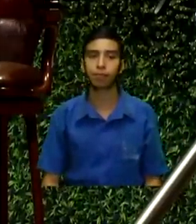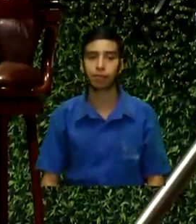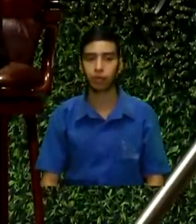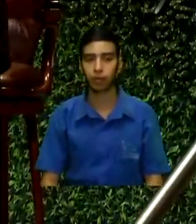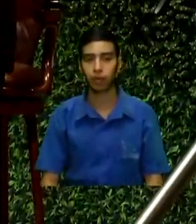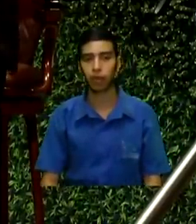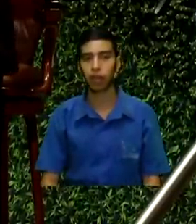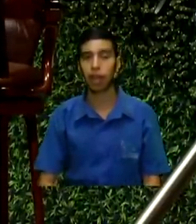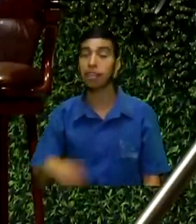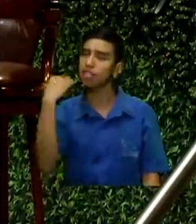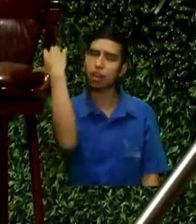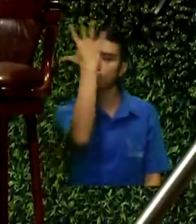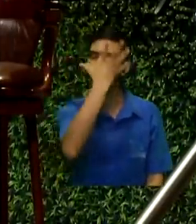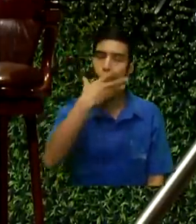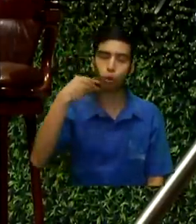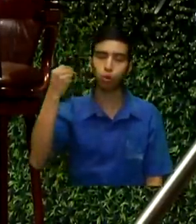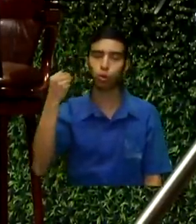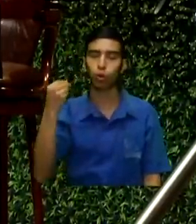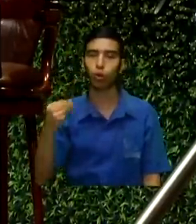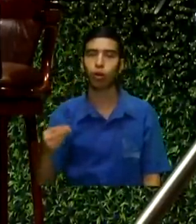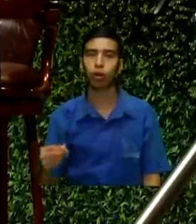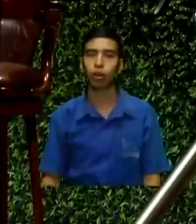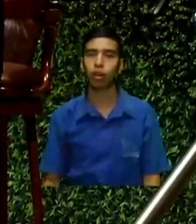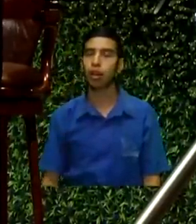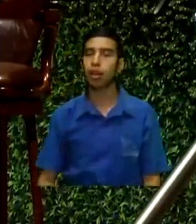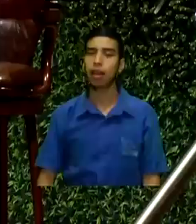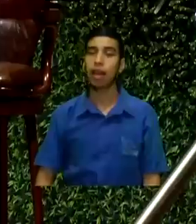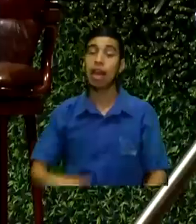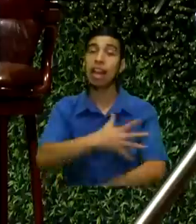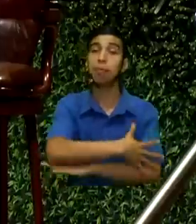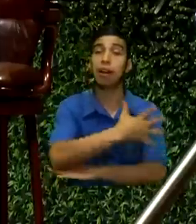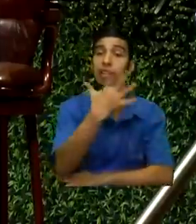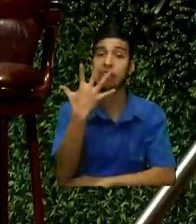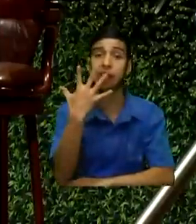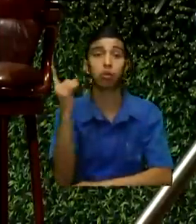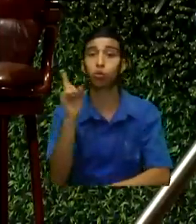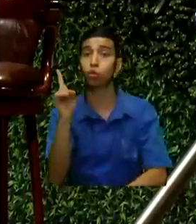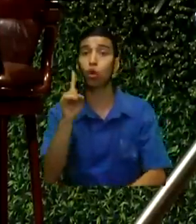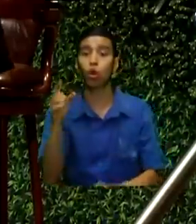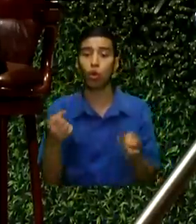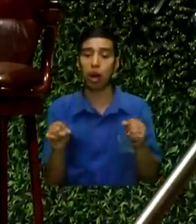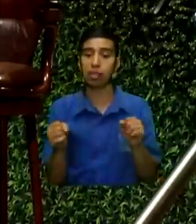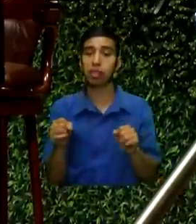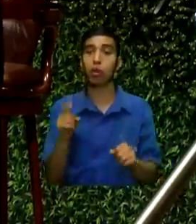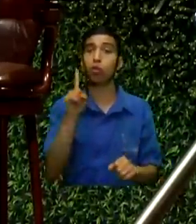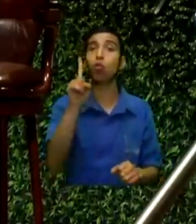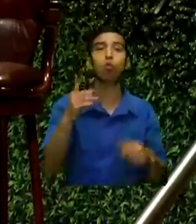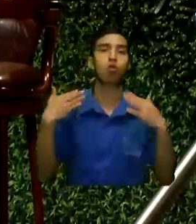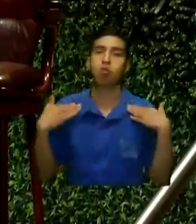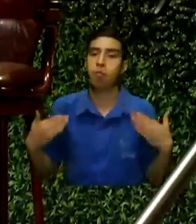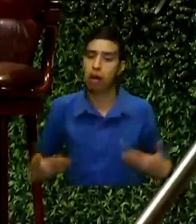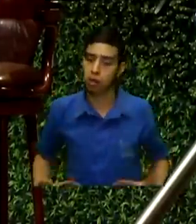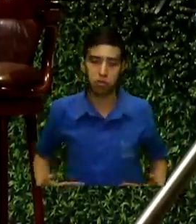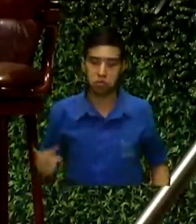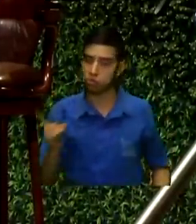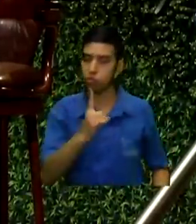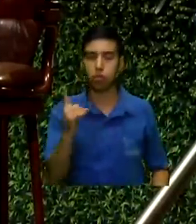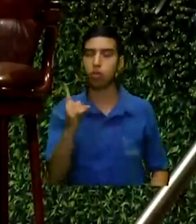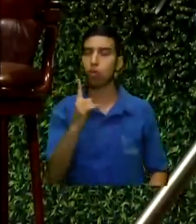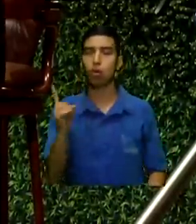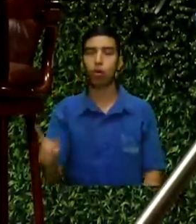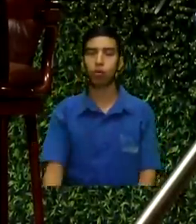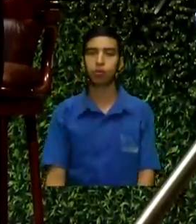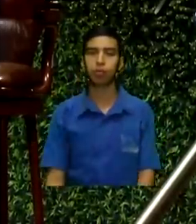cualquier, esto no puede ser el producto de una explosión, hombre, esto no pudo haber sido una